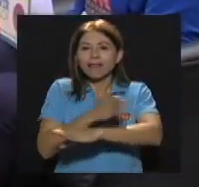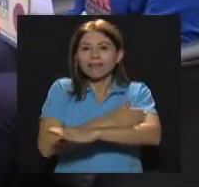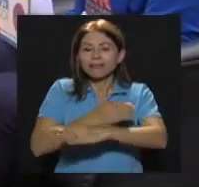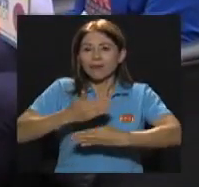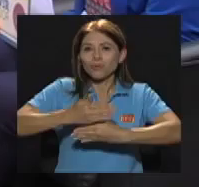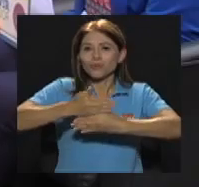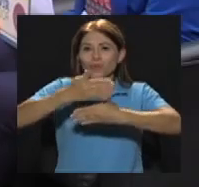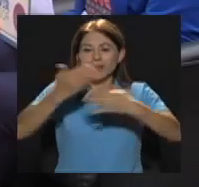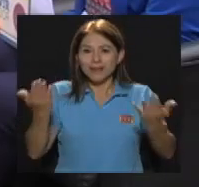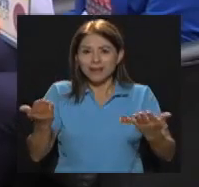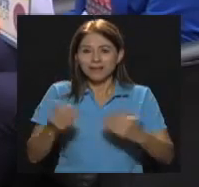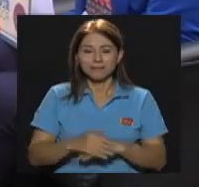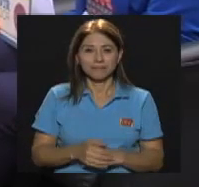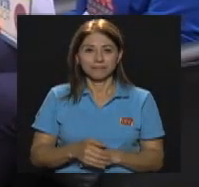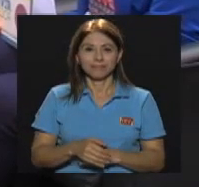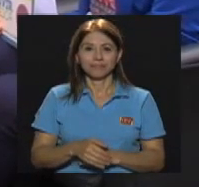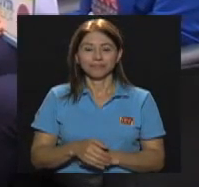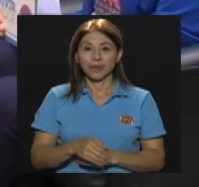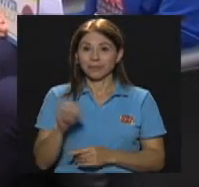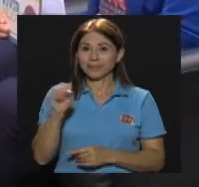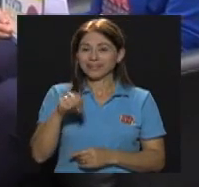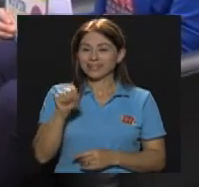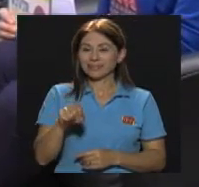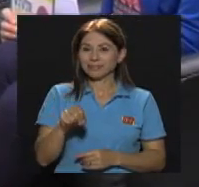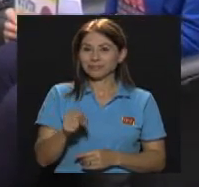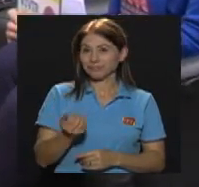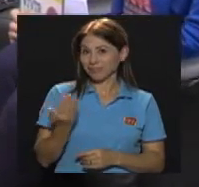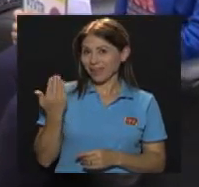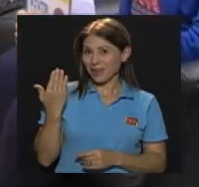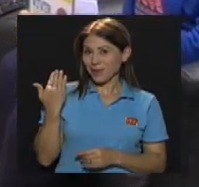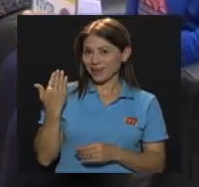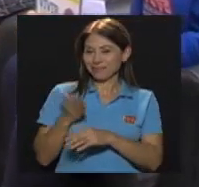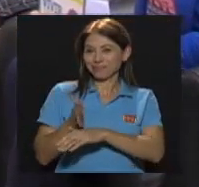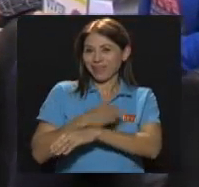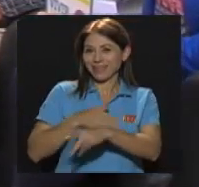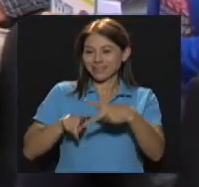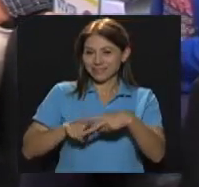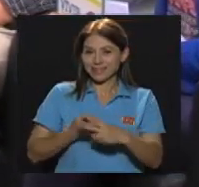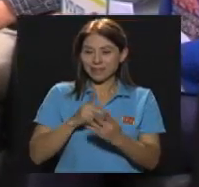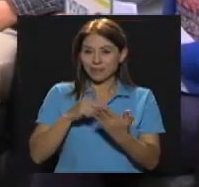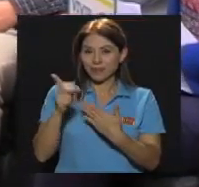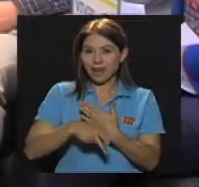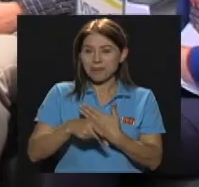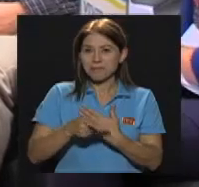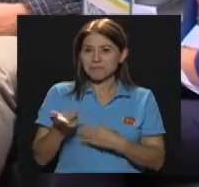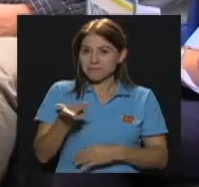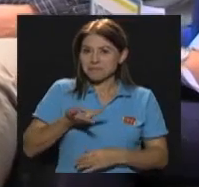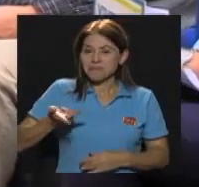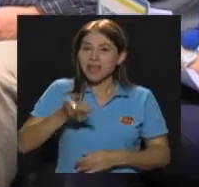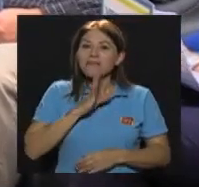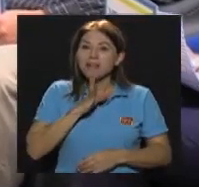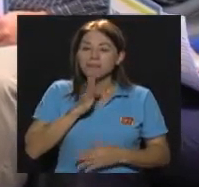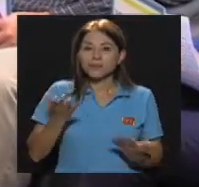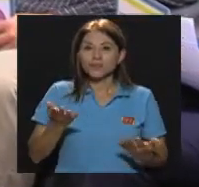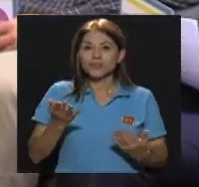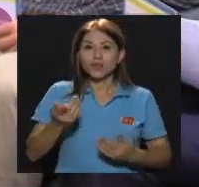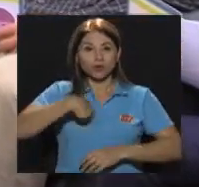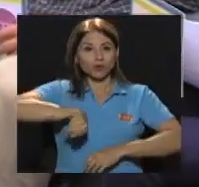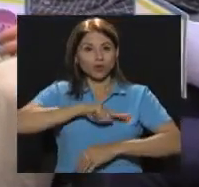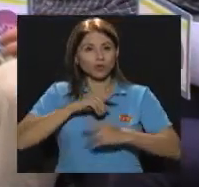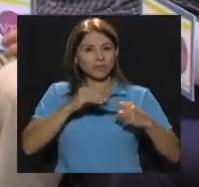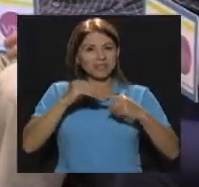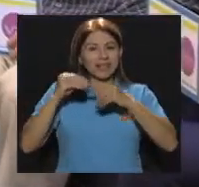Sí, bueno, yo cuando conversamos ahora antes de iniciar el programa, que la especialidad nuestra en arquitectura tropical